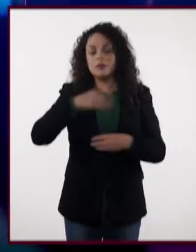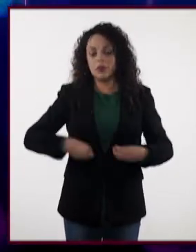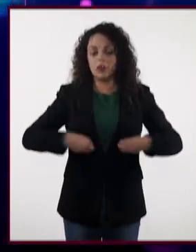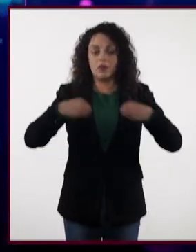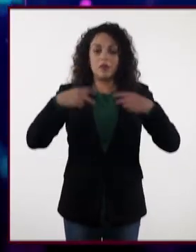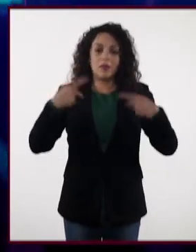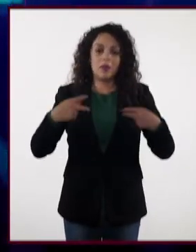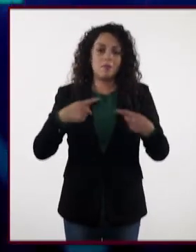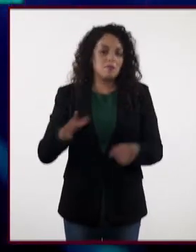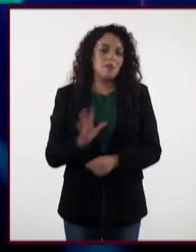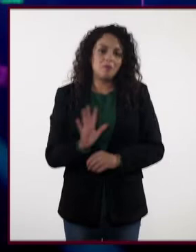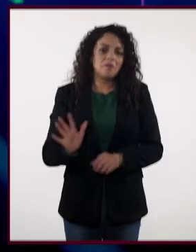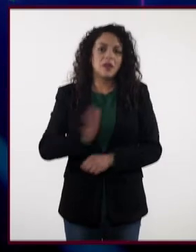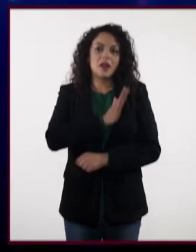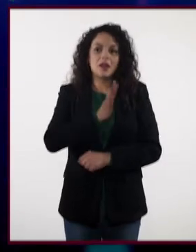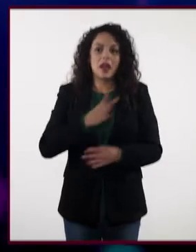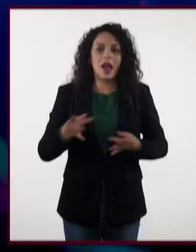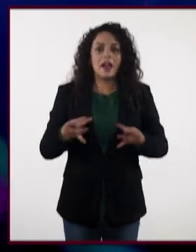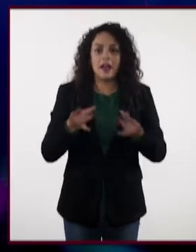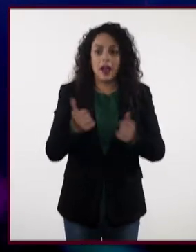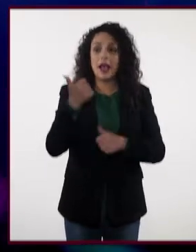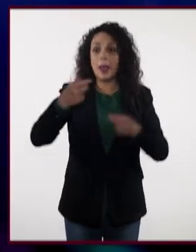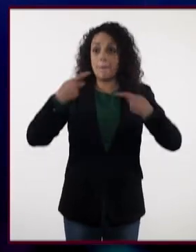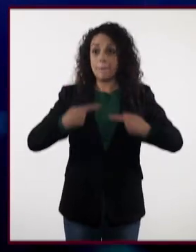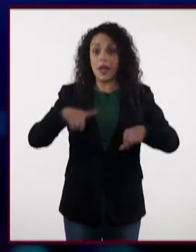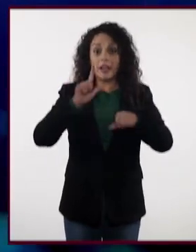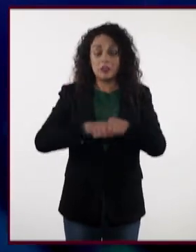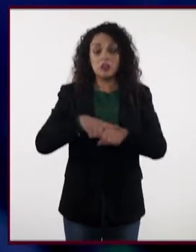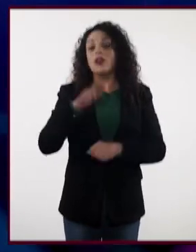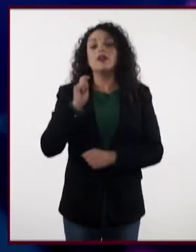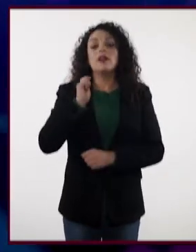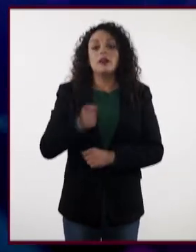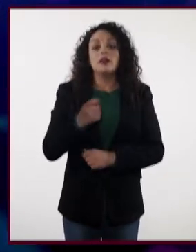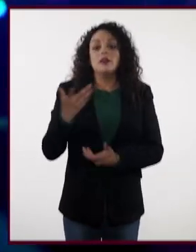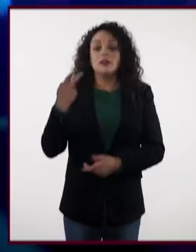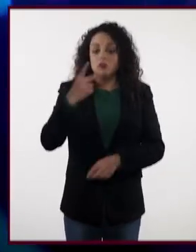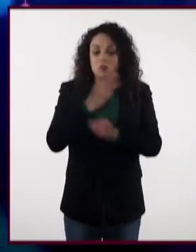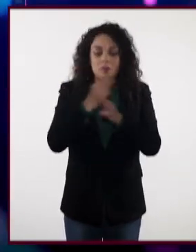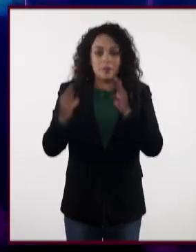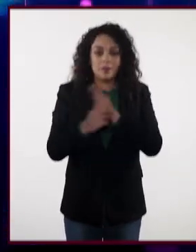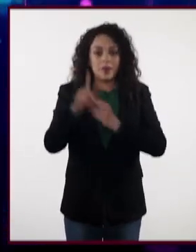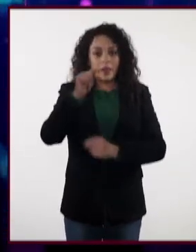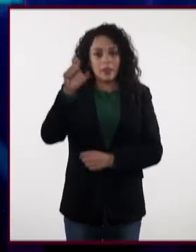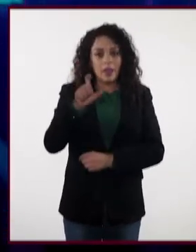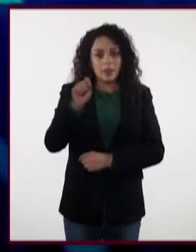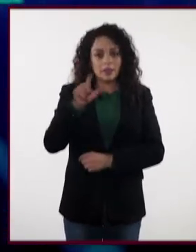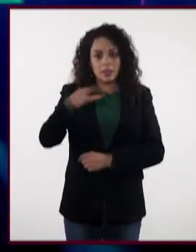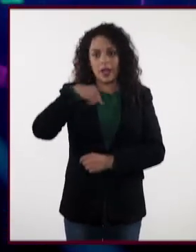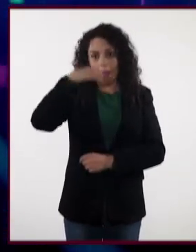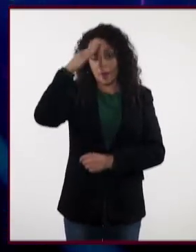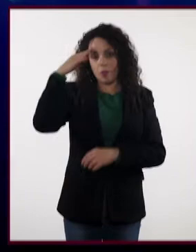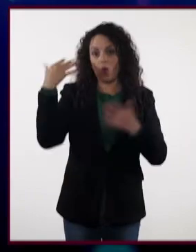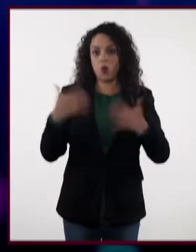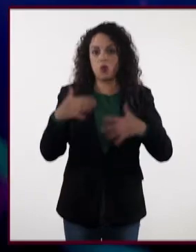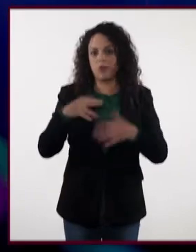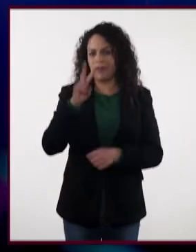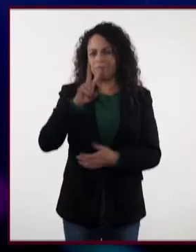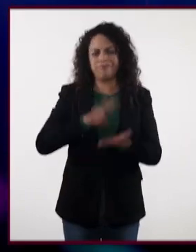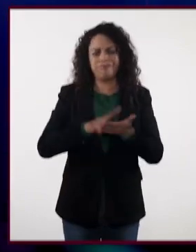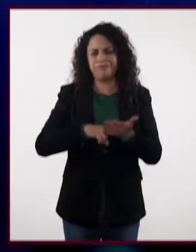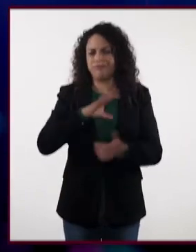personas. Y de manera personal, pues como que la materialidad del textil me pareció fascinante. Creo que